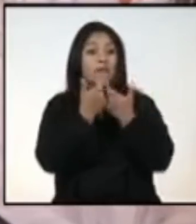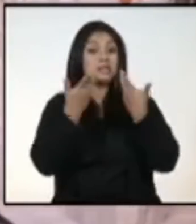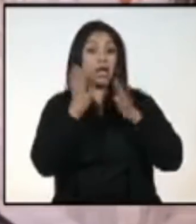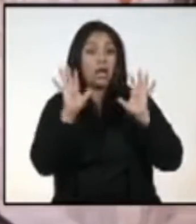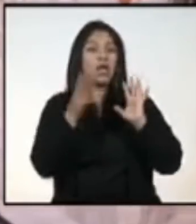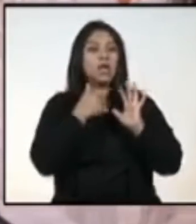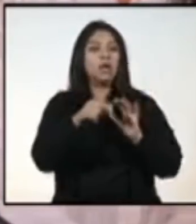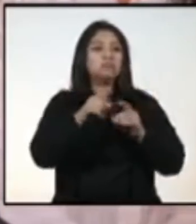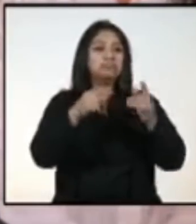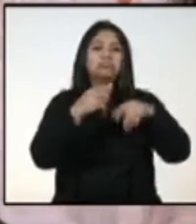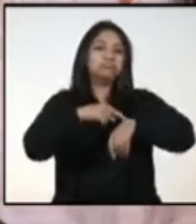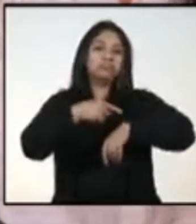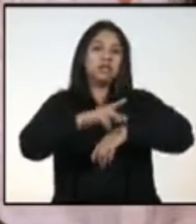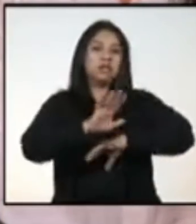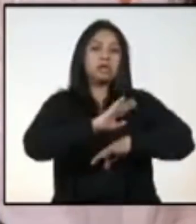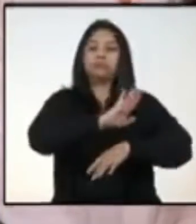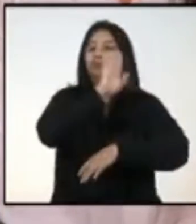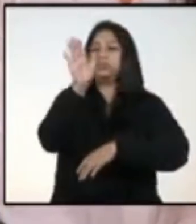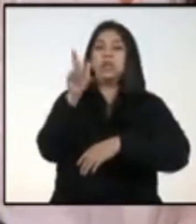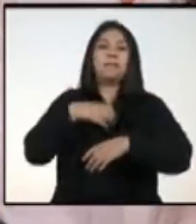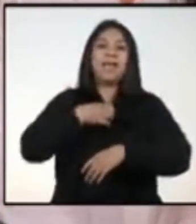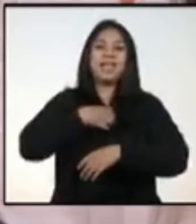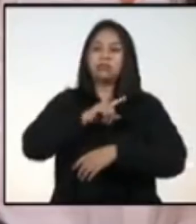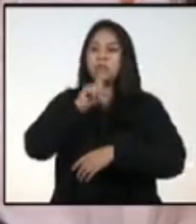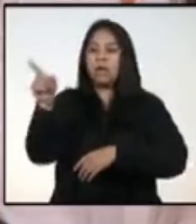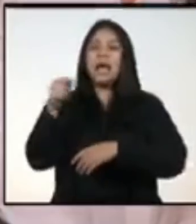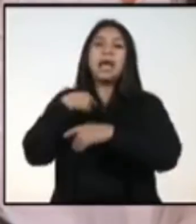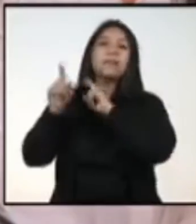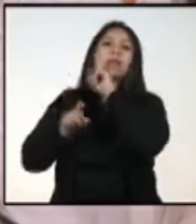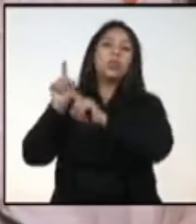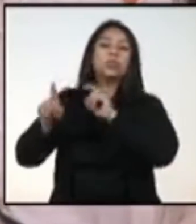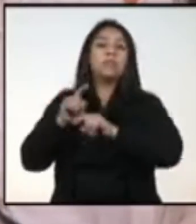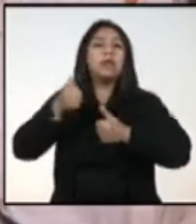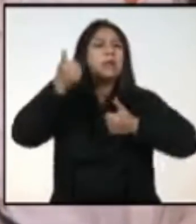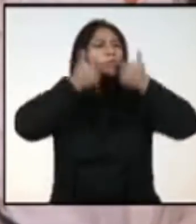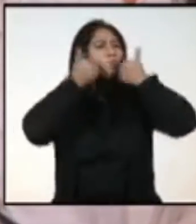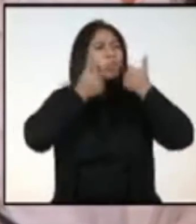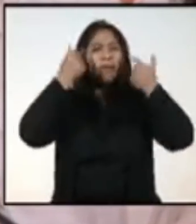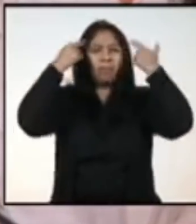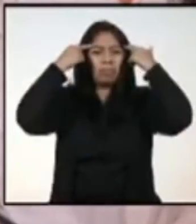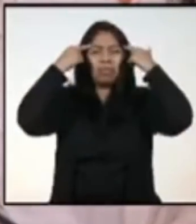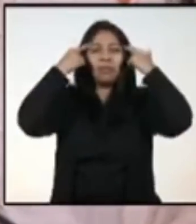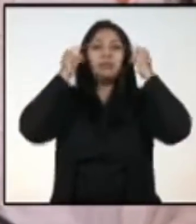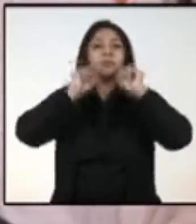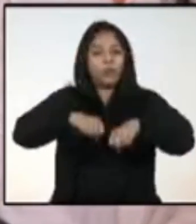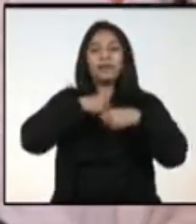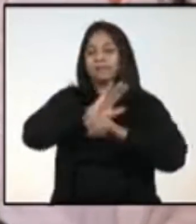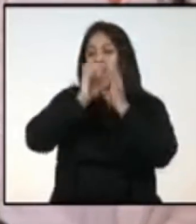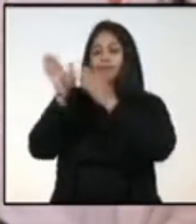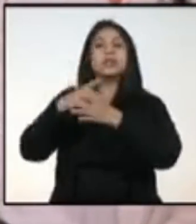deberes, a hacer sus tareas, para que no queden dudas en las aulas y las dudas que hayan tenido las puedan resolver